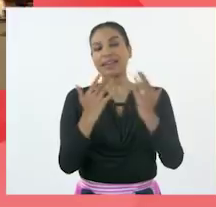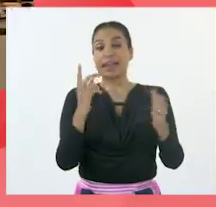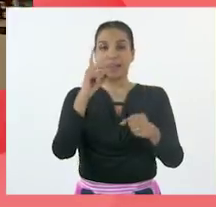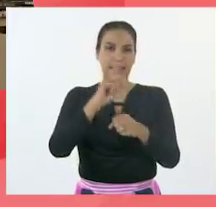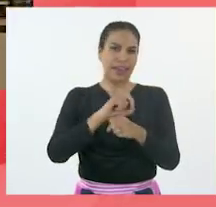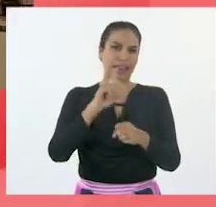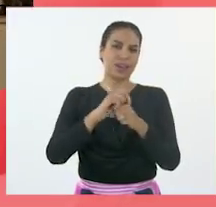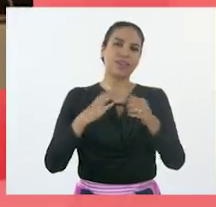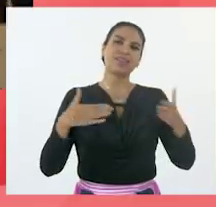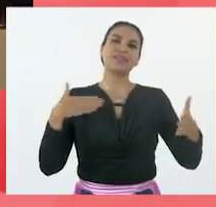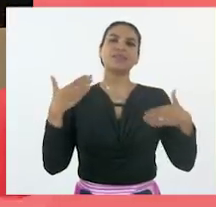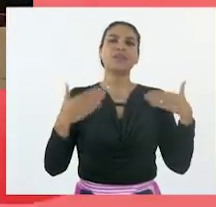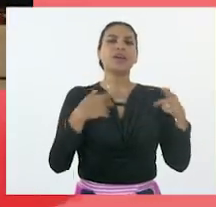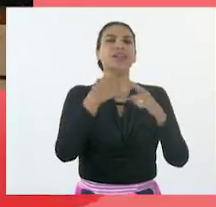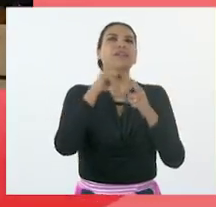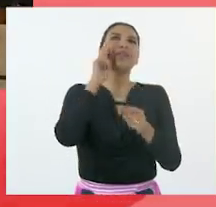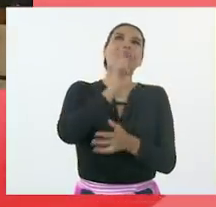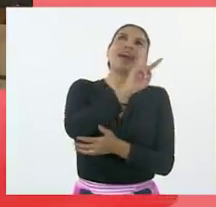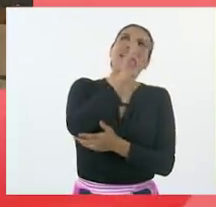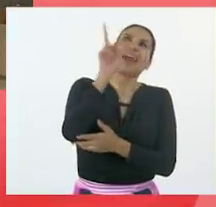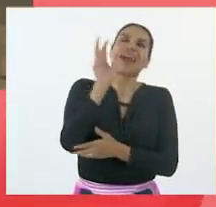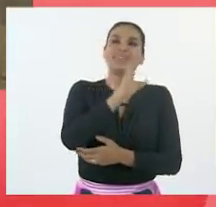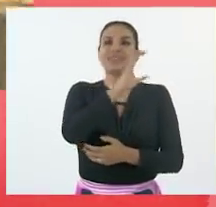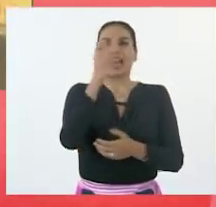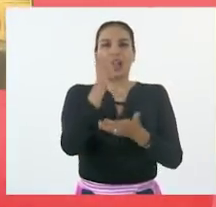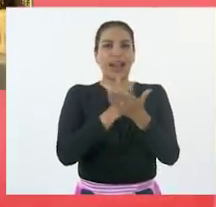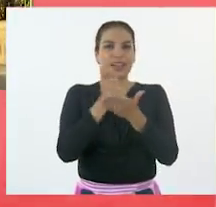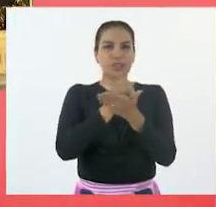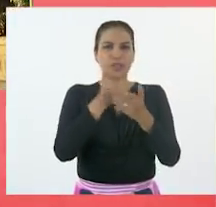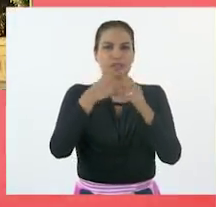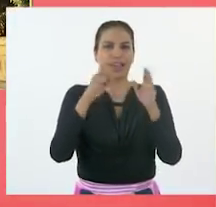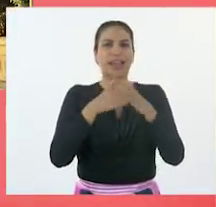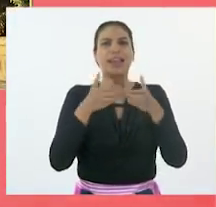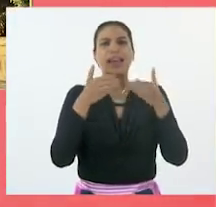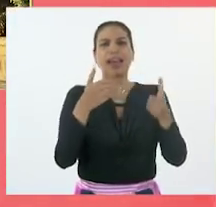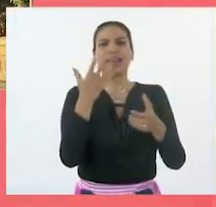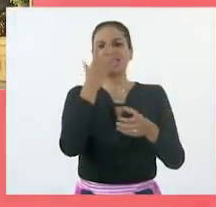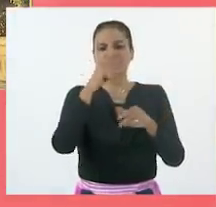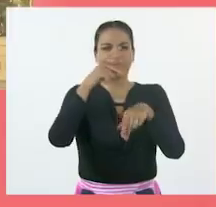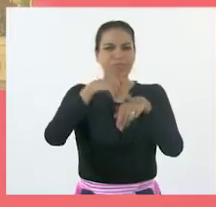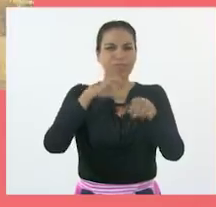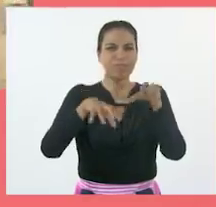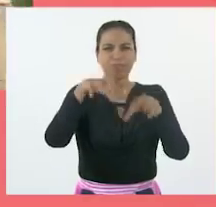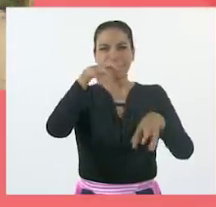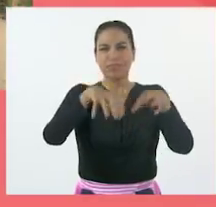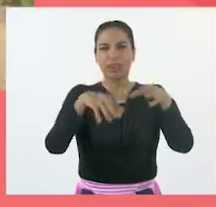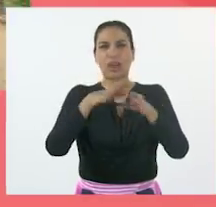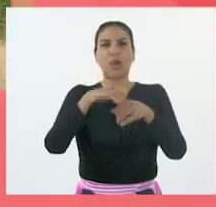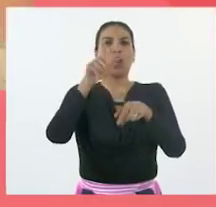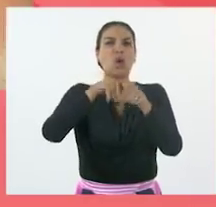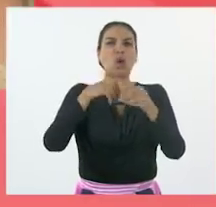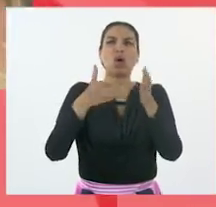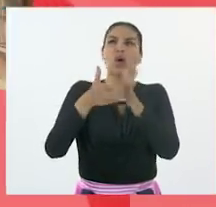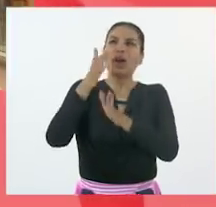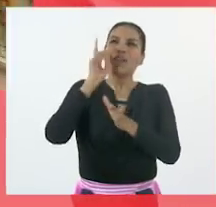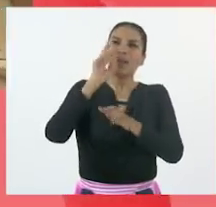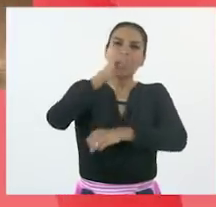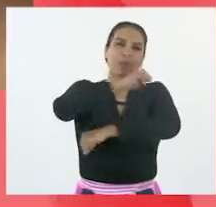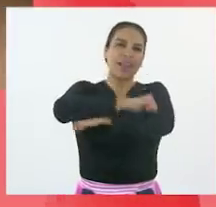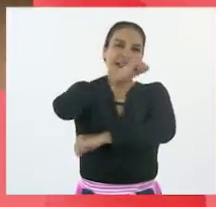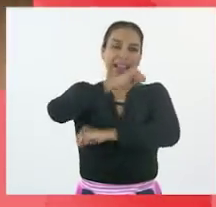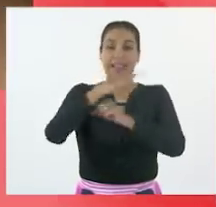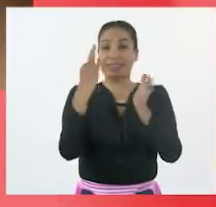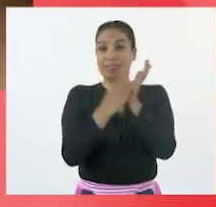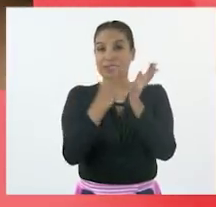días disfruta sus grandiosos cielos azules, sus angostas calles adoquinadas, sus coloridas paredes adornadas con ventanas de